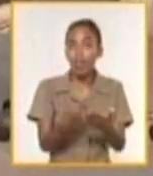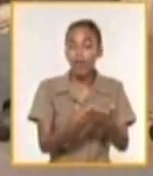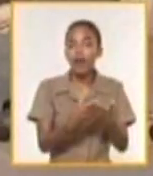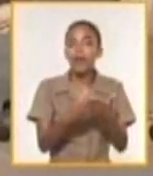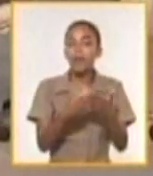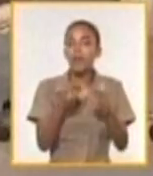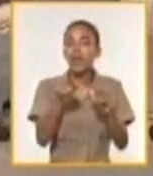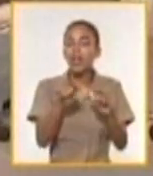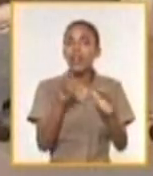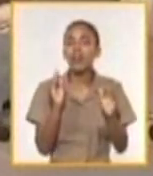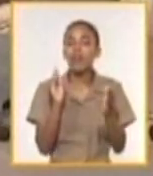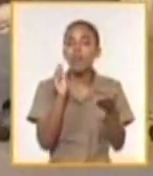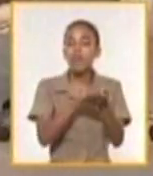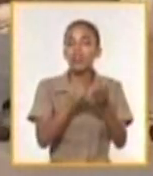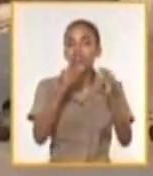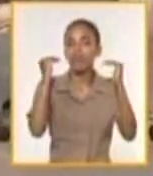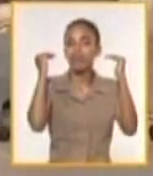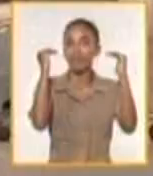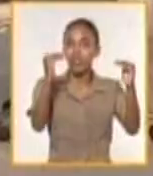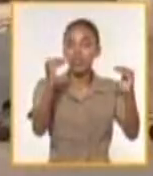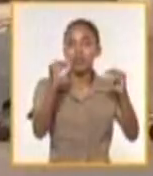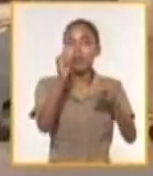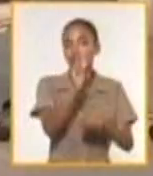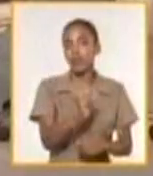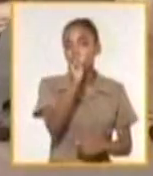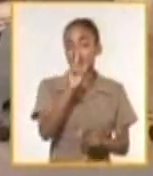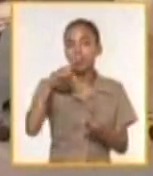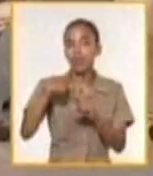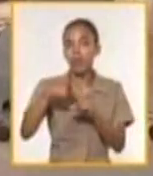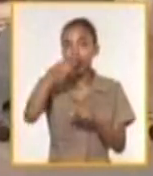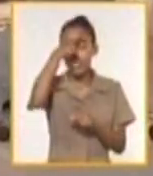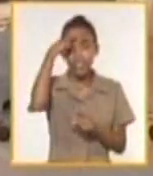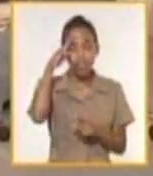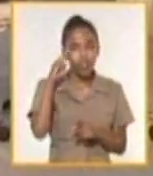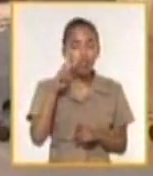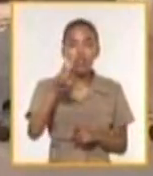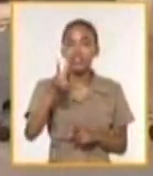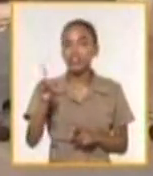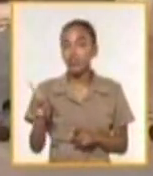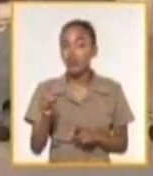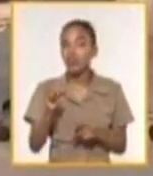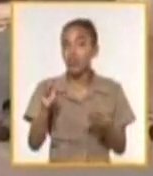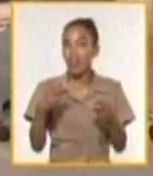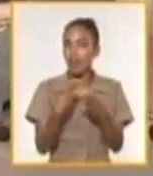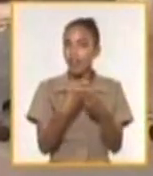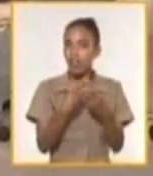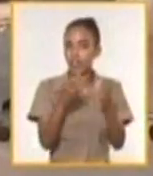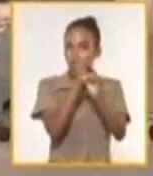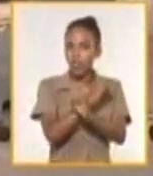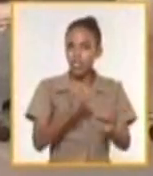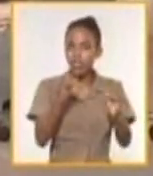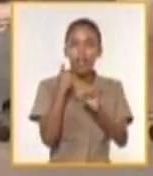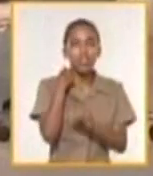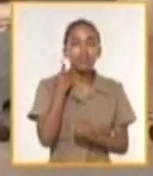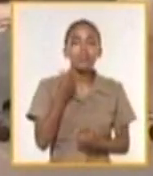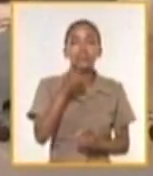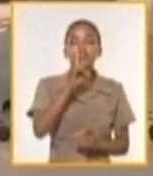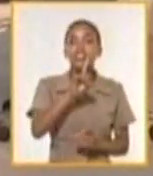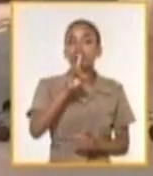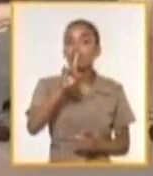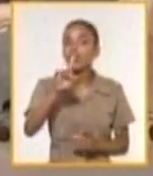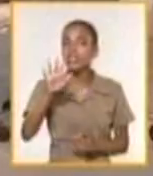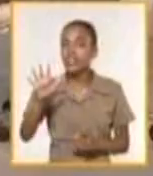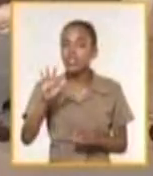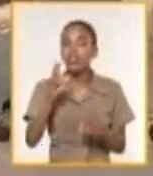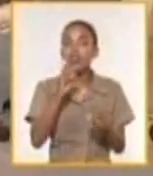paradigmas para la humanidad y para el siglo XXI. Es decir, así se llamó, por cierto, el evento que se organizó en el 95. El 95.